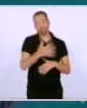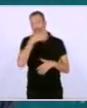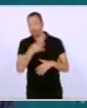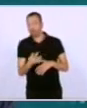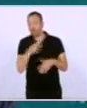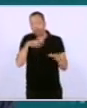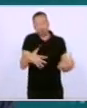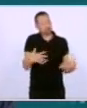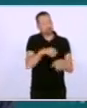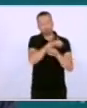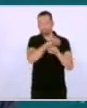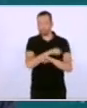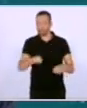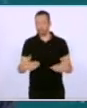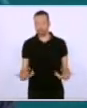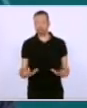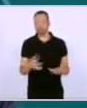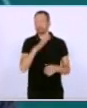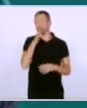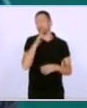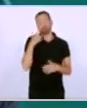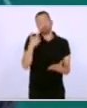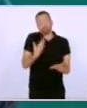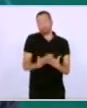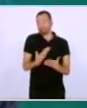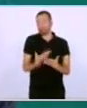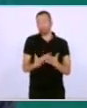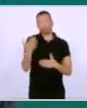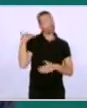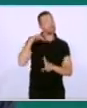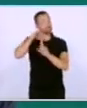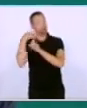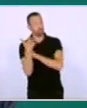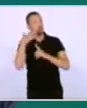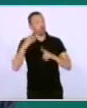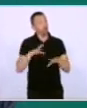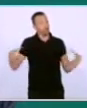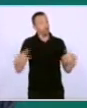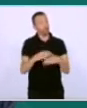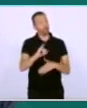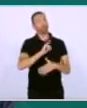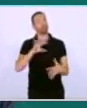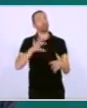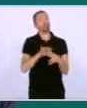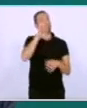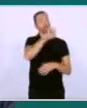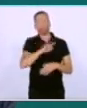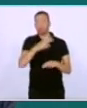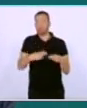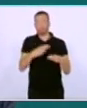y eso evidentemente sucedía sin la existencia de los nacionalistas y ya hemos visto el efecto